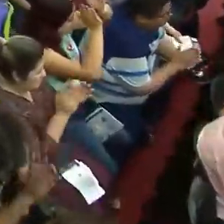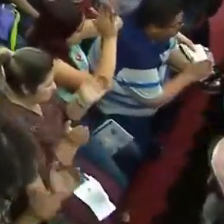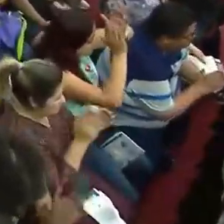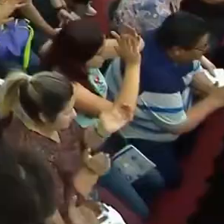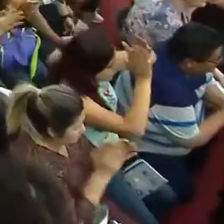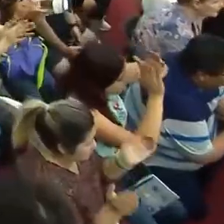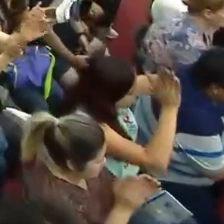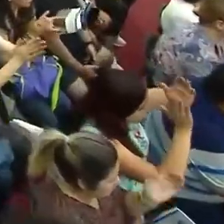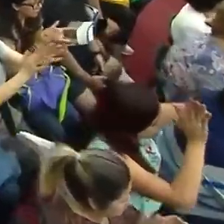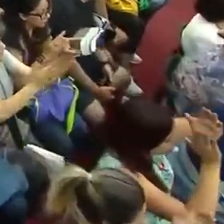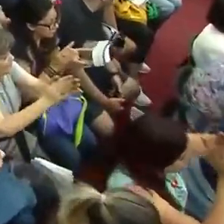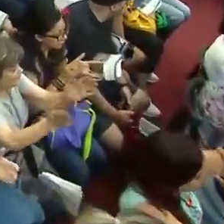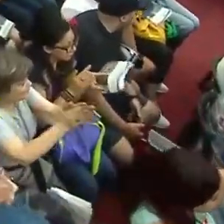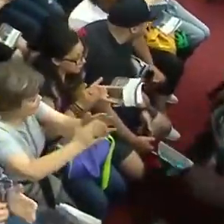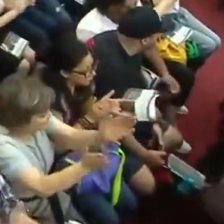Quédate, quédate acá conmigo.